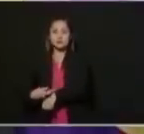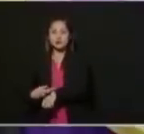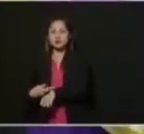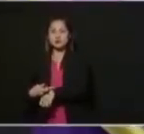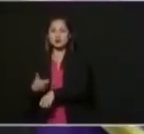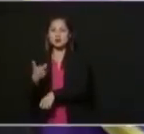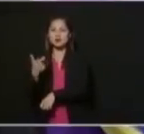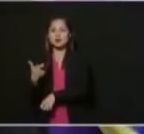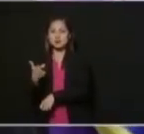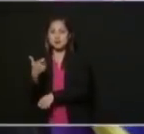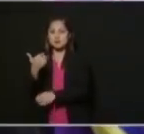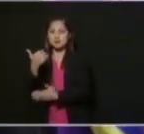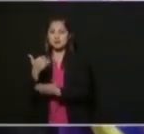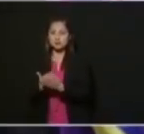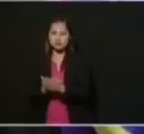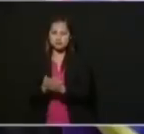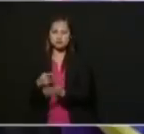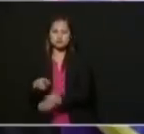económicos